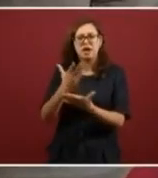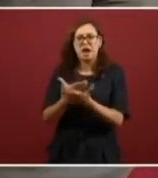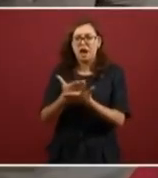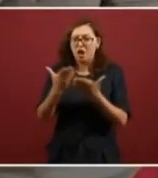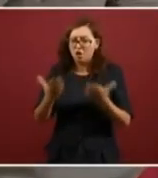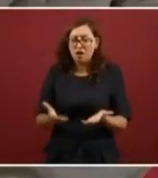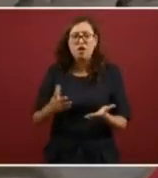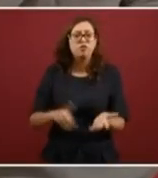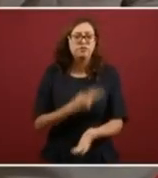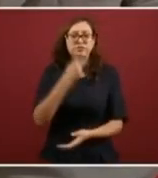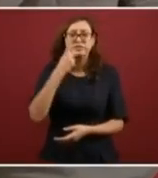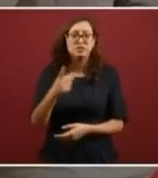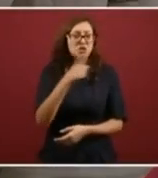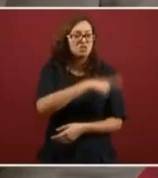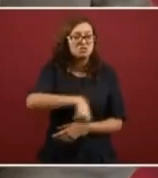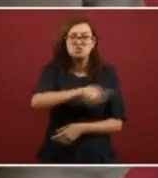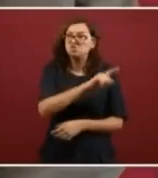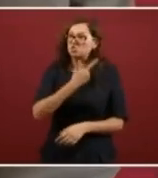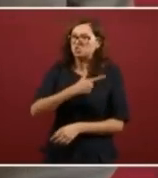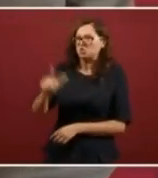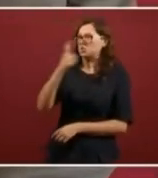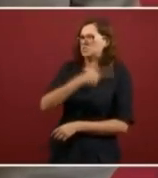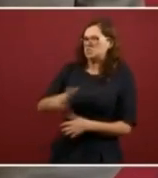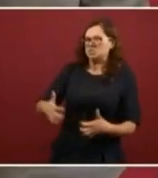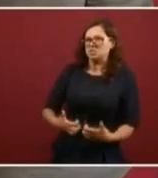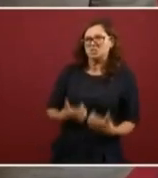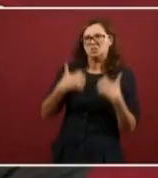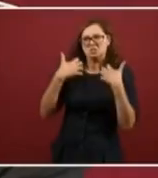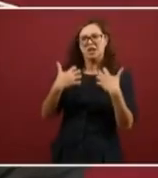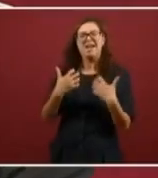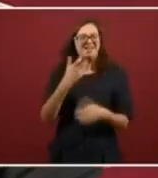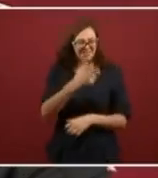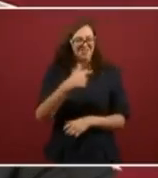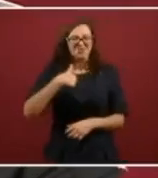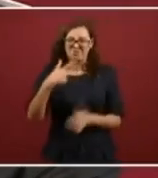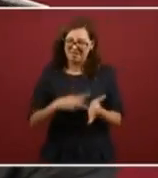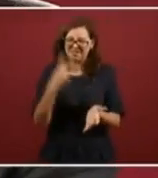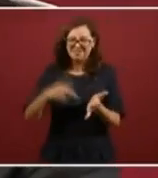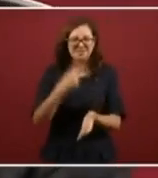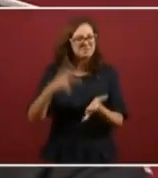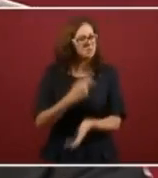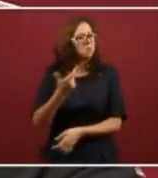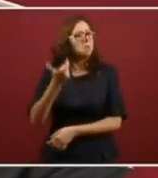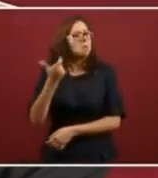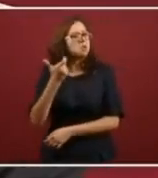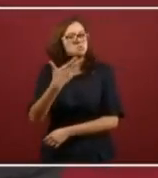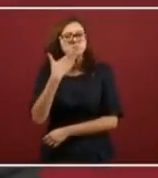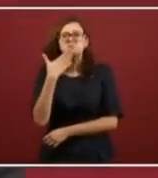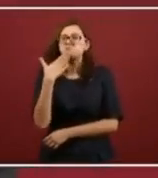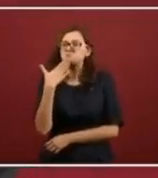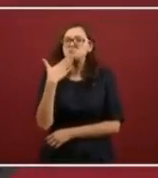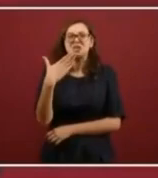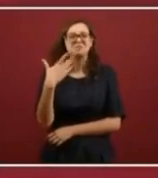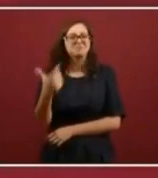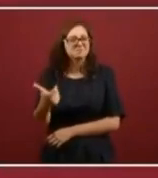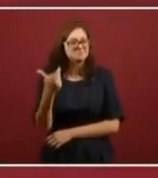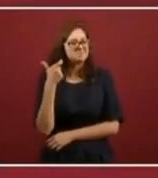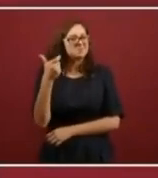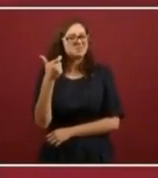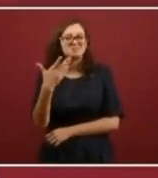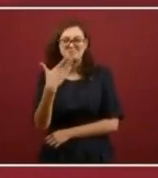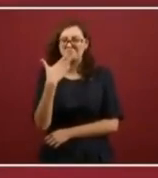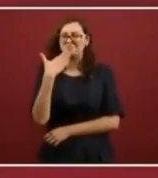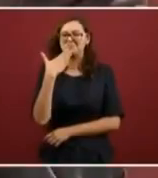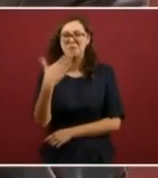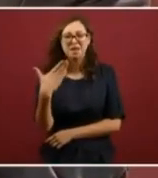guste a nuestros adversarios, es más, por eso lo repito, de que el peso es la moneda más fuerte o